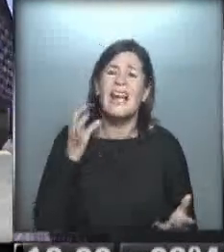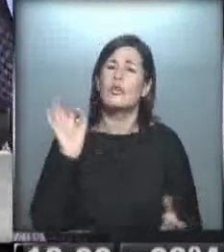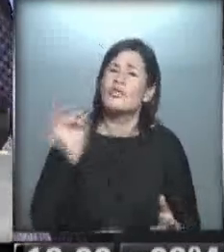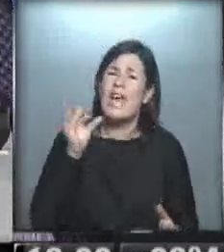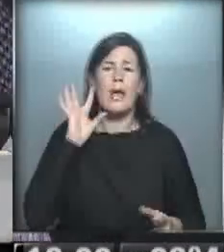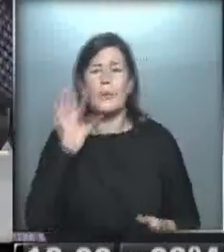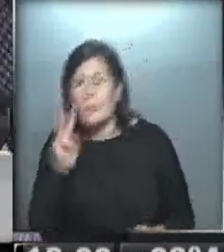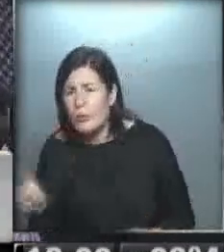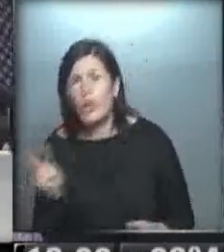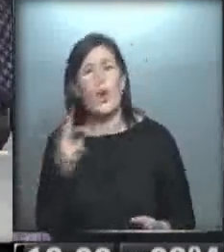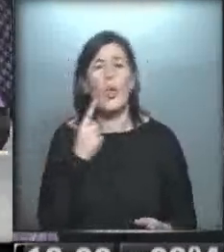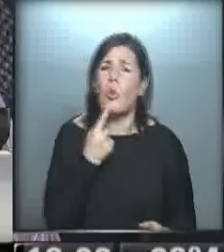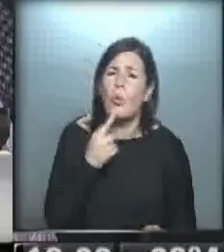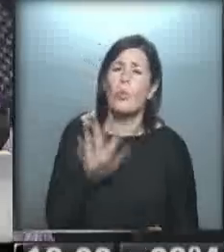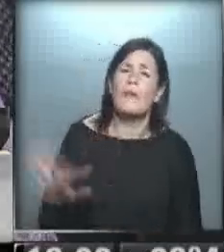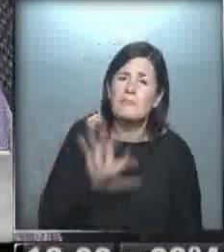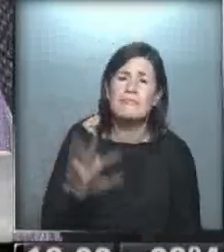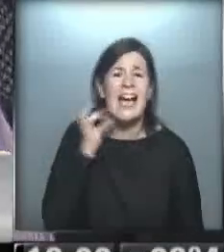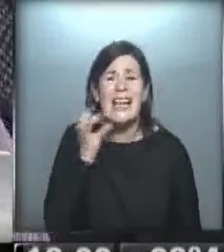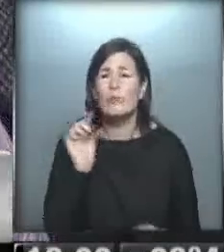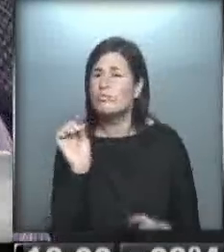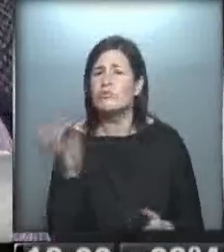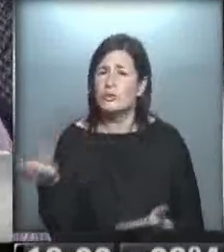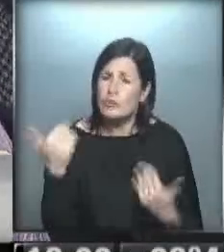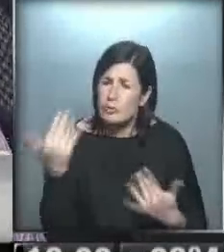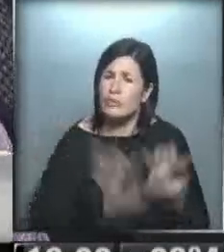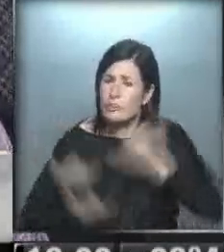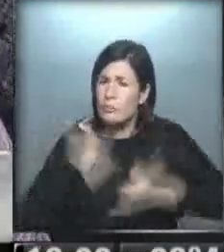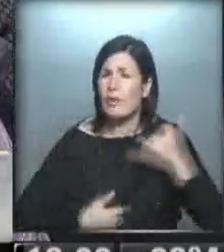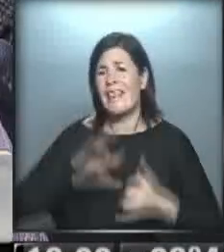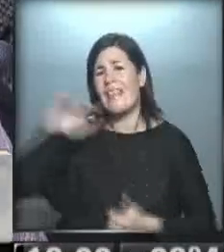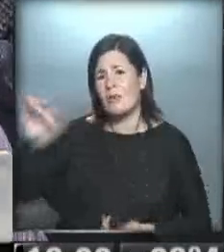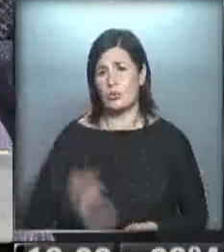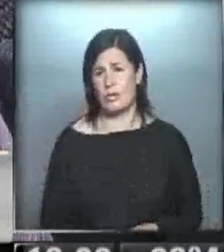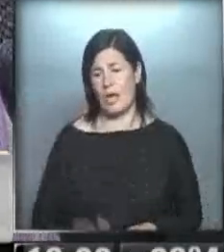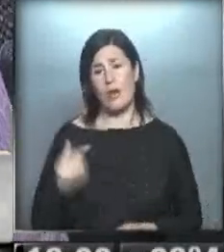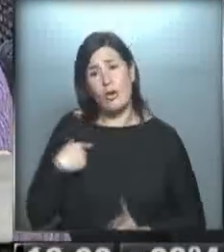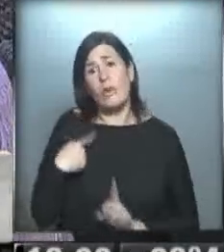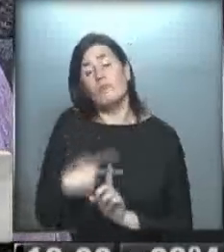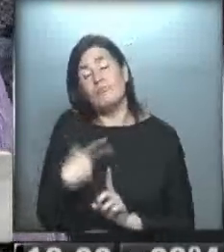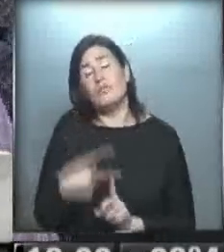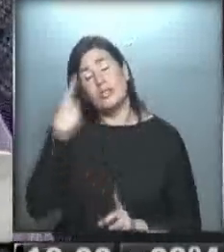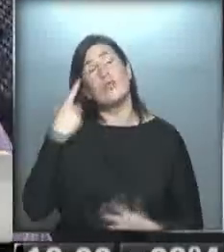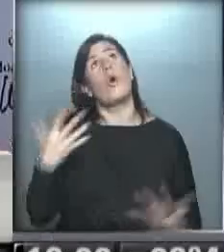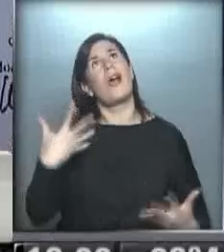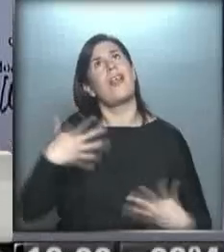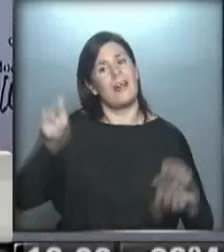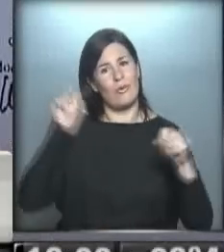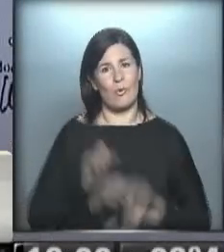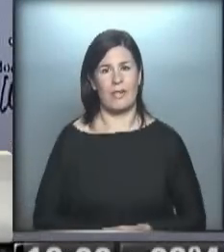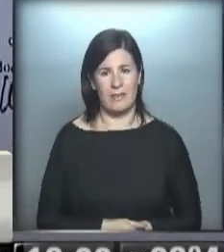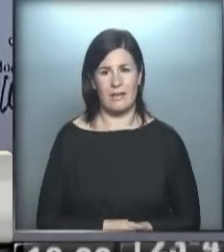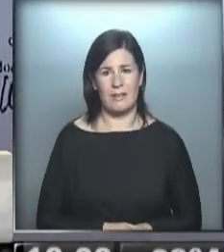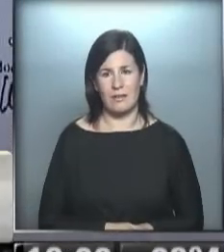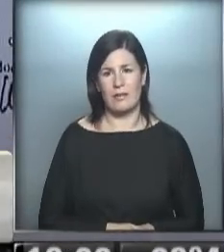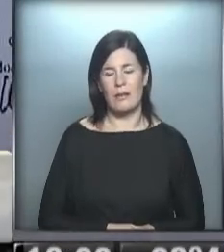saben alguna cosa, por pequeña que sea. O sea que tengo esperanza de que algo salga ahora.